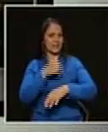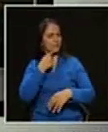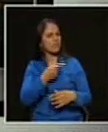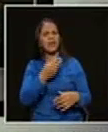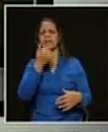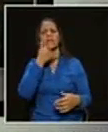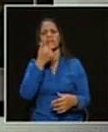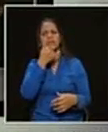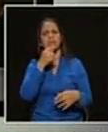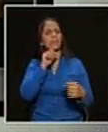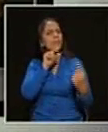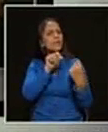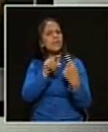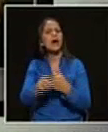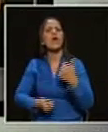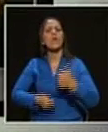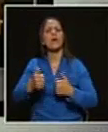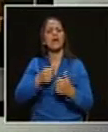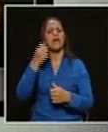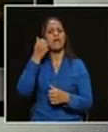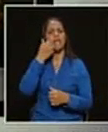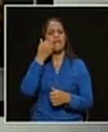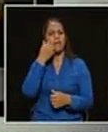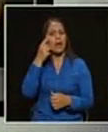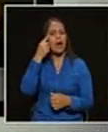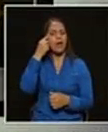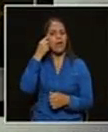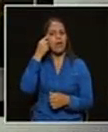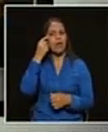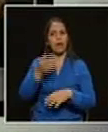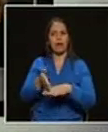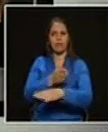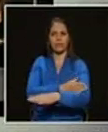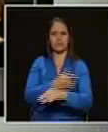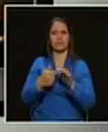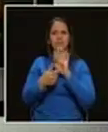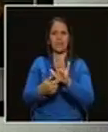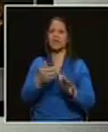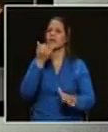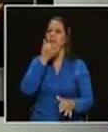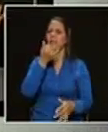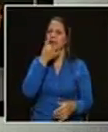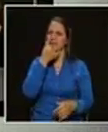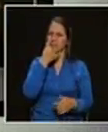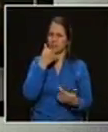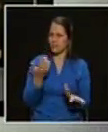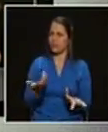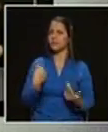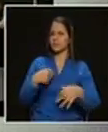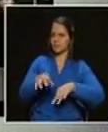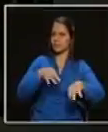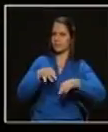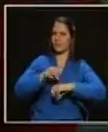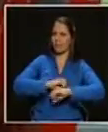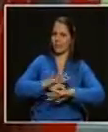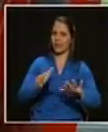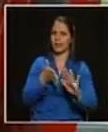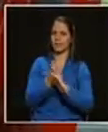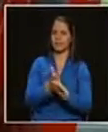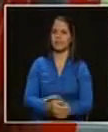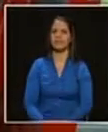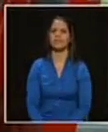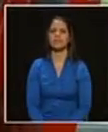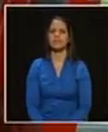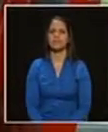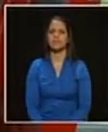la gente sobre síndrome de Down. ¿Por qué se da el síndrome de Down? Obviamente para que tengamos o ambientemos este tema que tenemos el día de hoy. Se